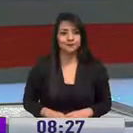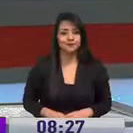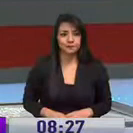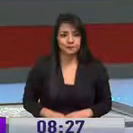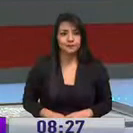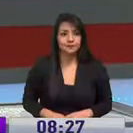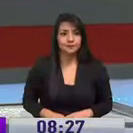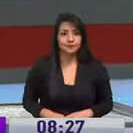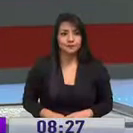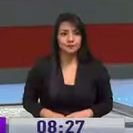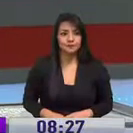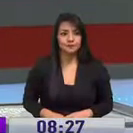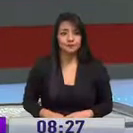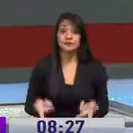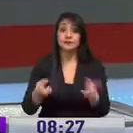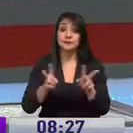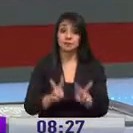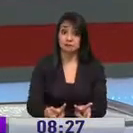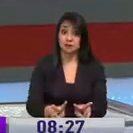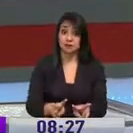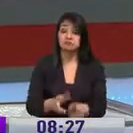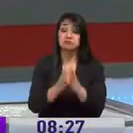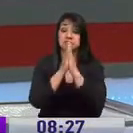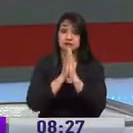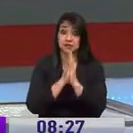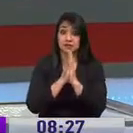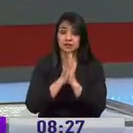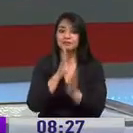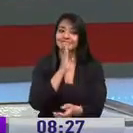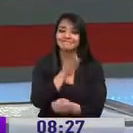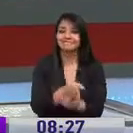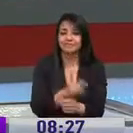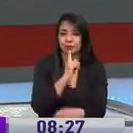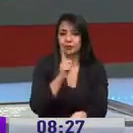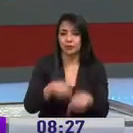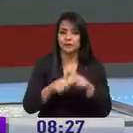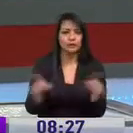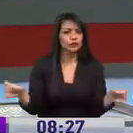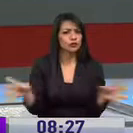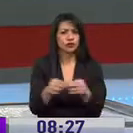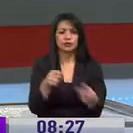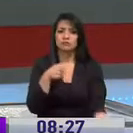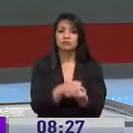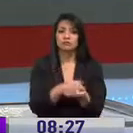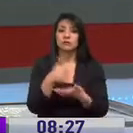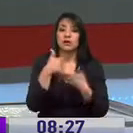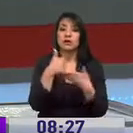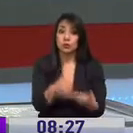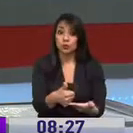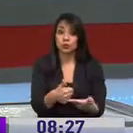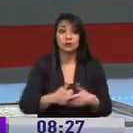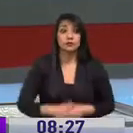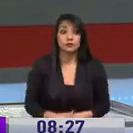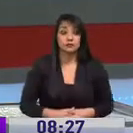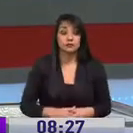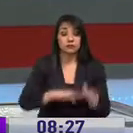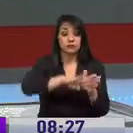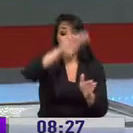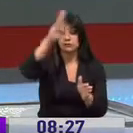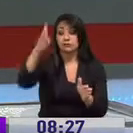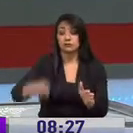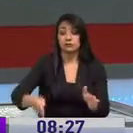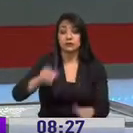Así que parte de eso también fuimos nosotros, nos pidieron, no pudimos estar ahí, pero todos tenemos que colaborar justamente con este volcán, porque es un volcán